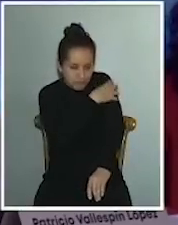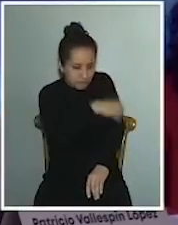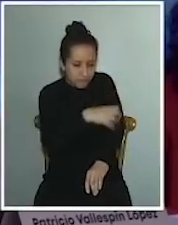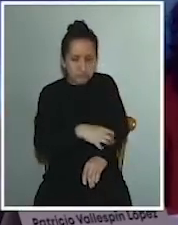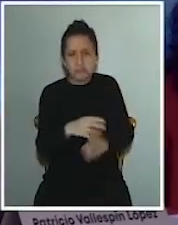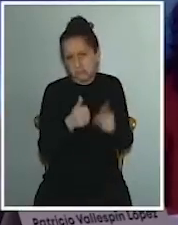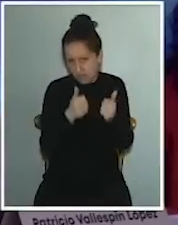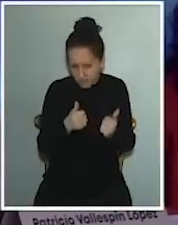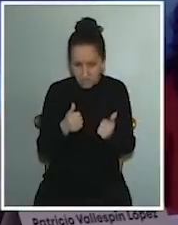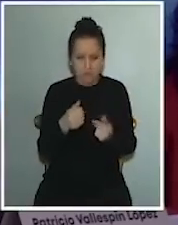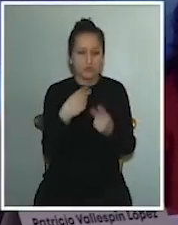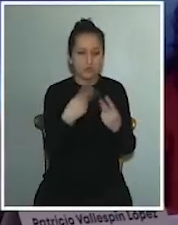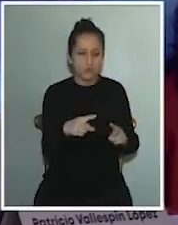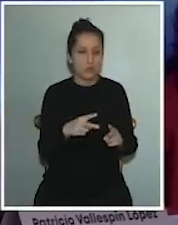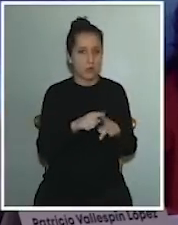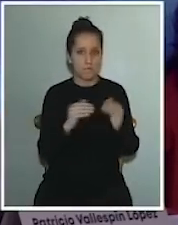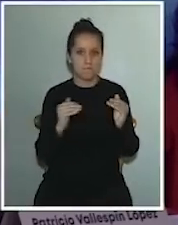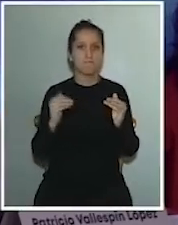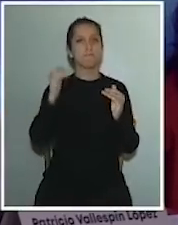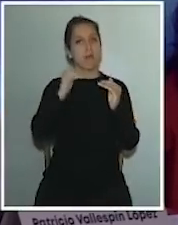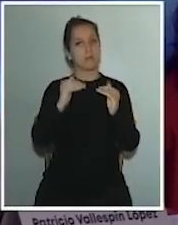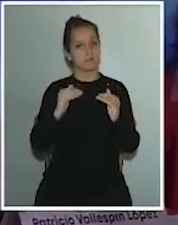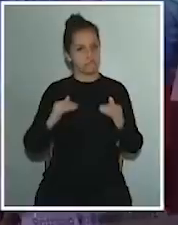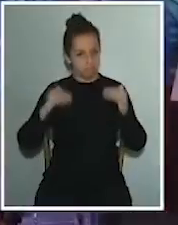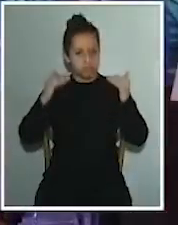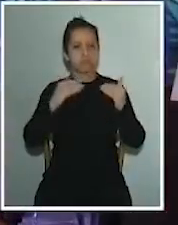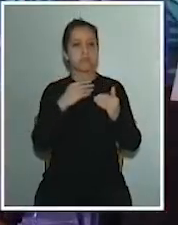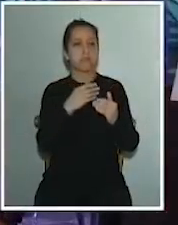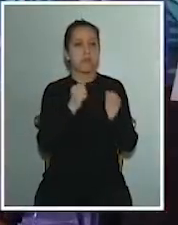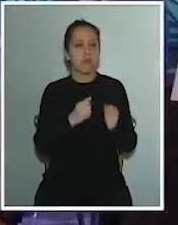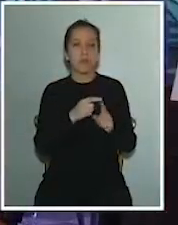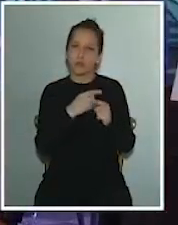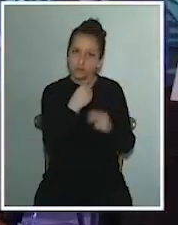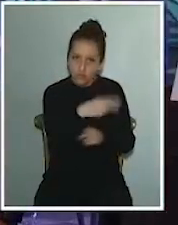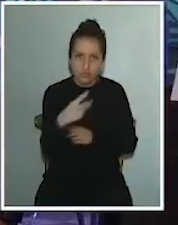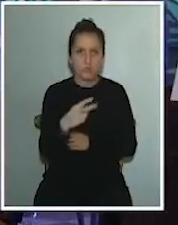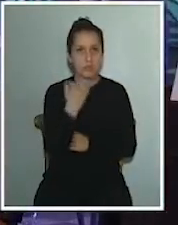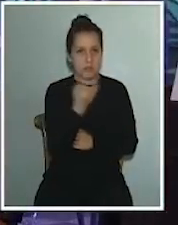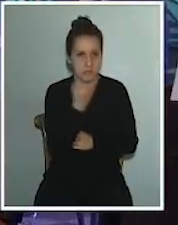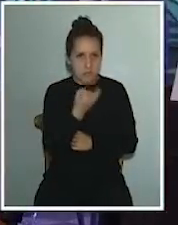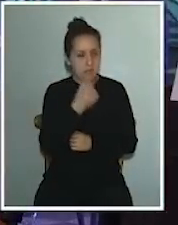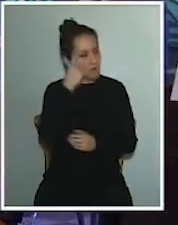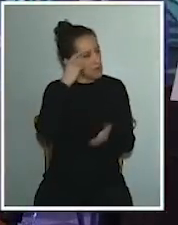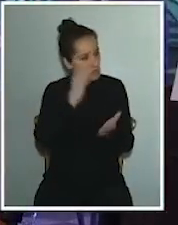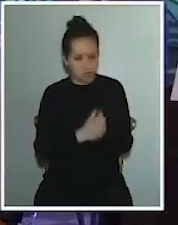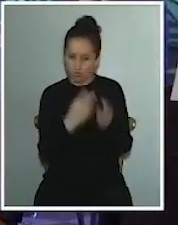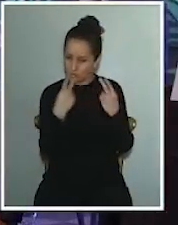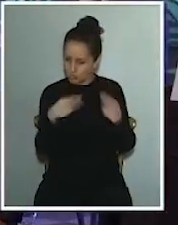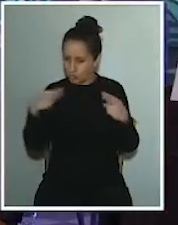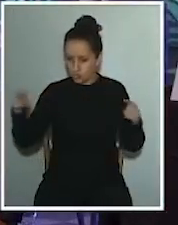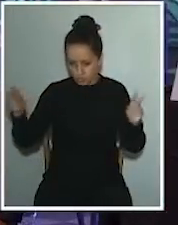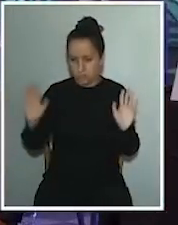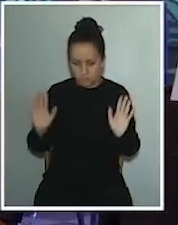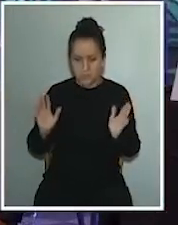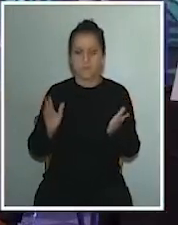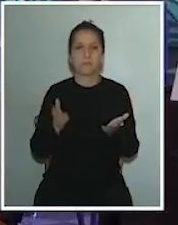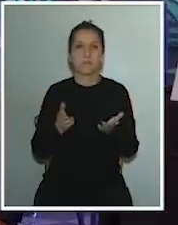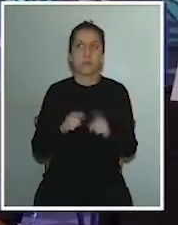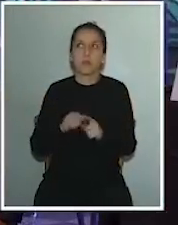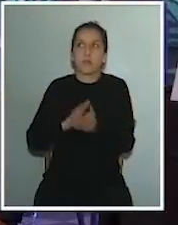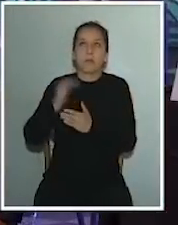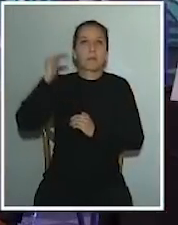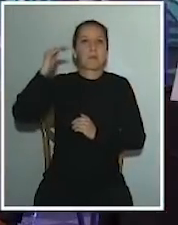tengan cada vez más autoridad y sean más independientes del gobierno central porque son precisamente los gobiernos locales